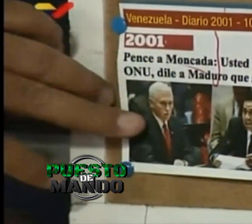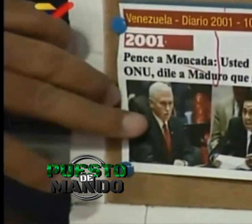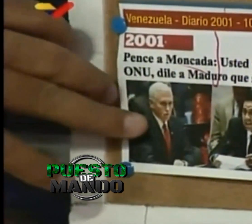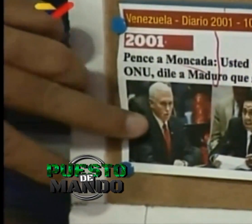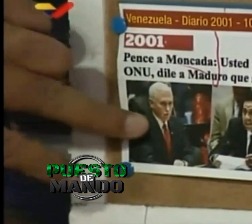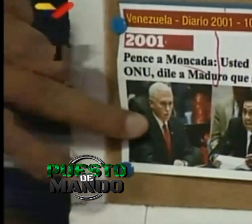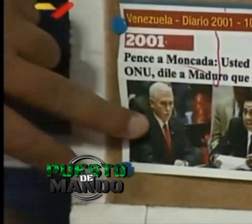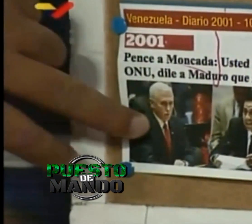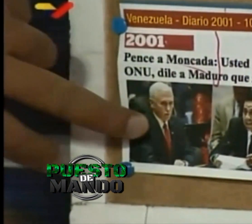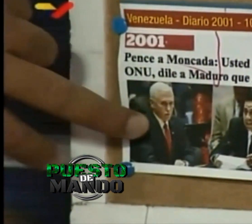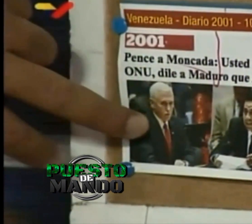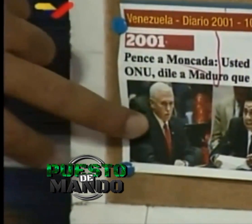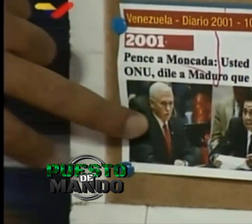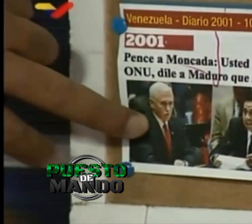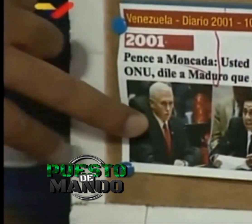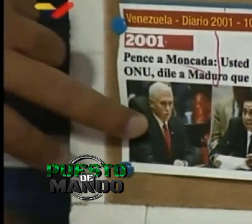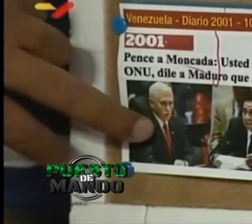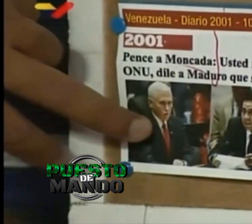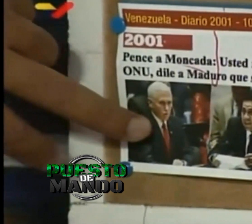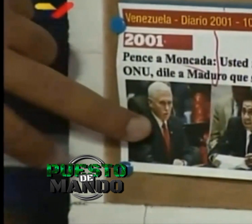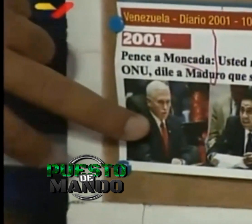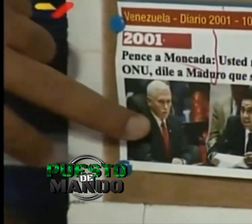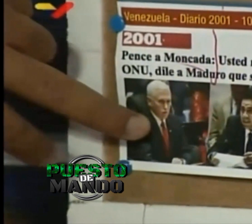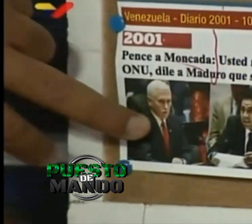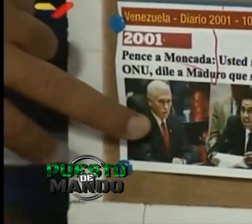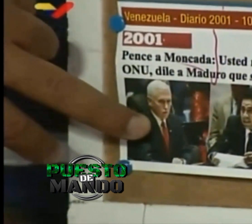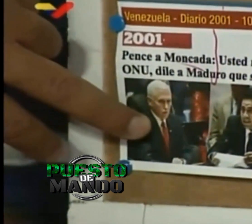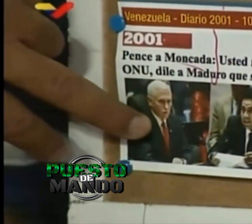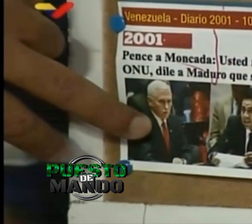2001. No titula la respuesta